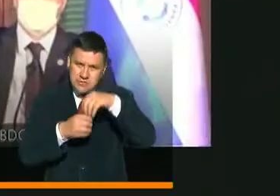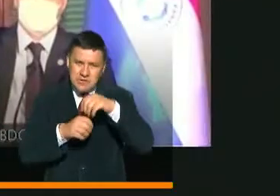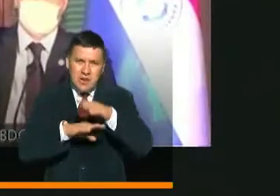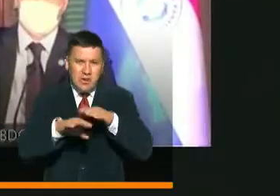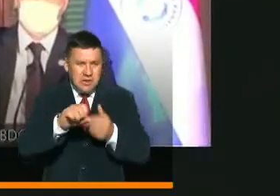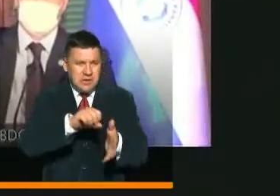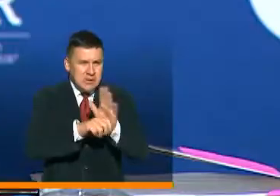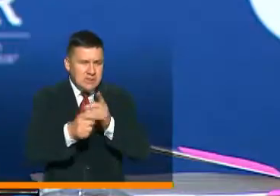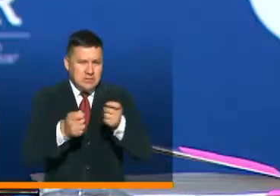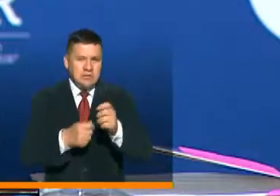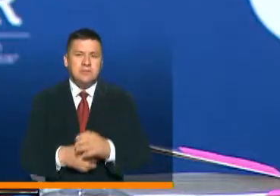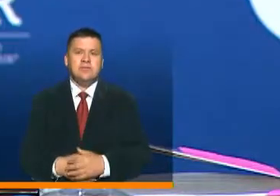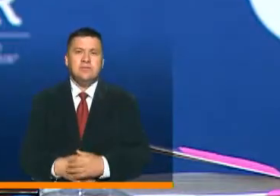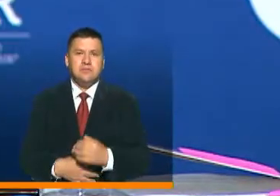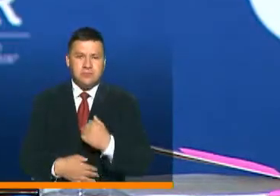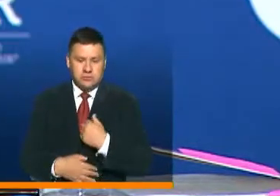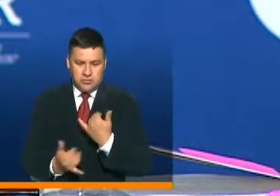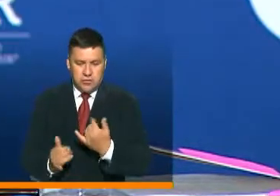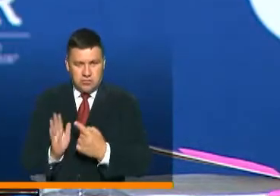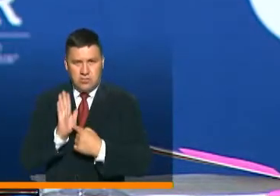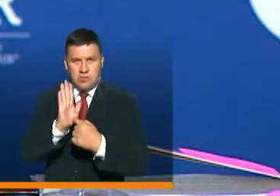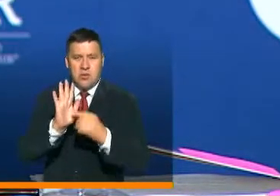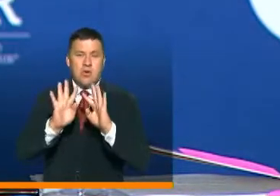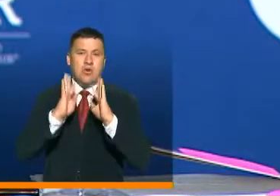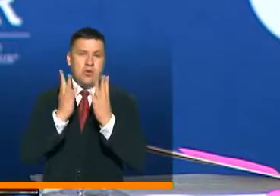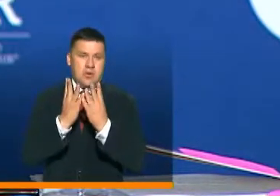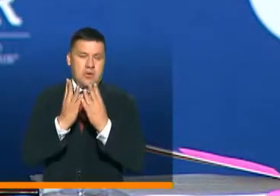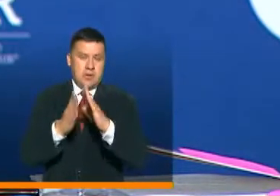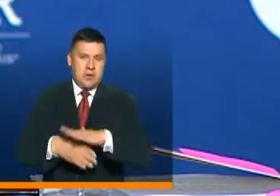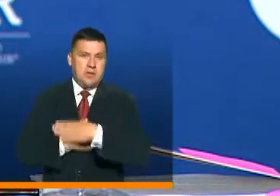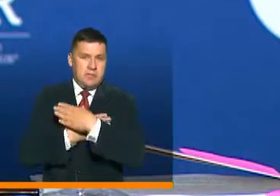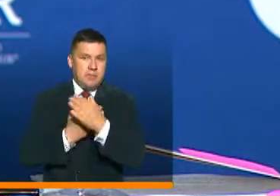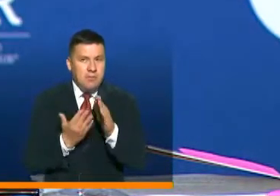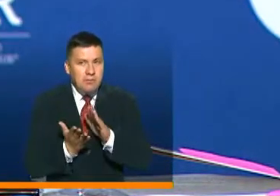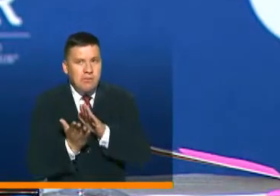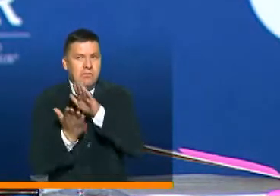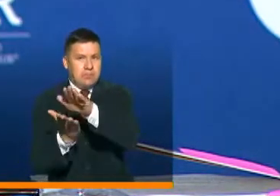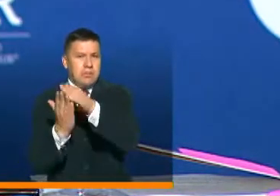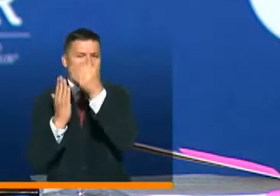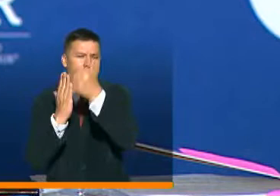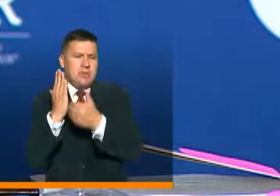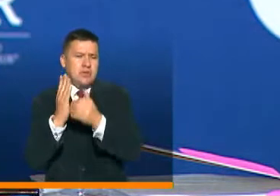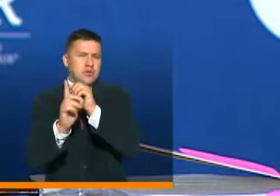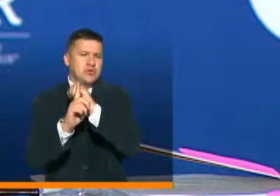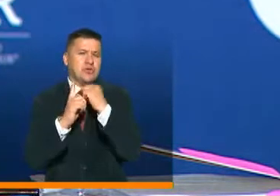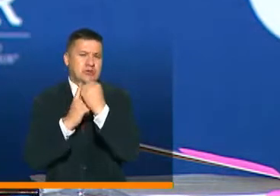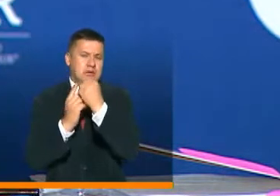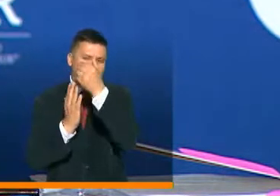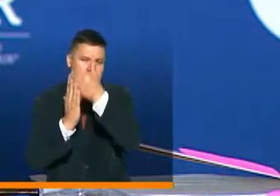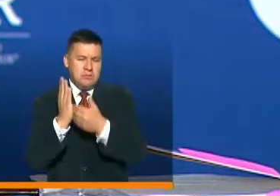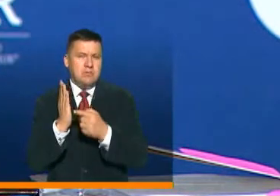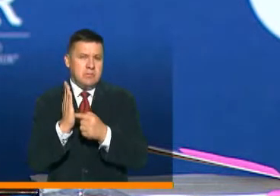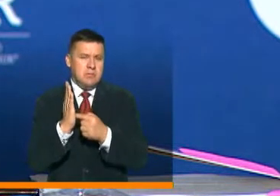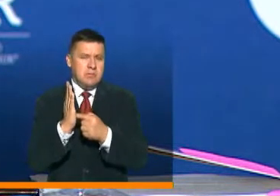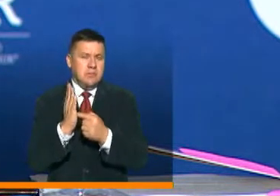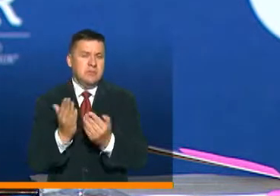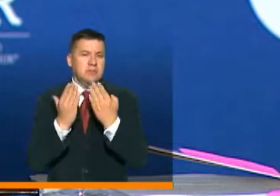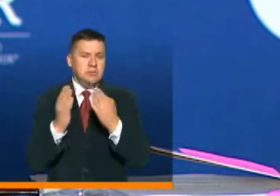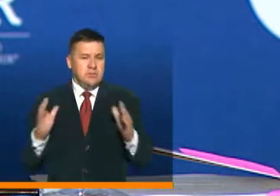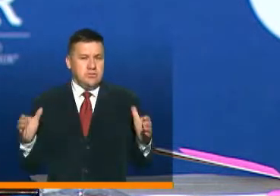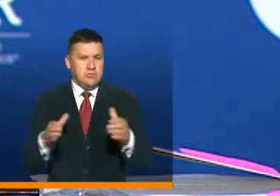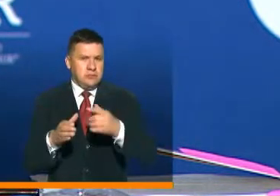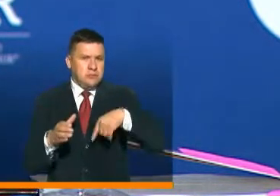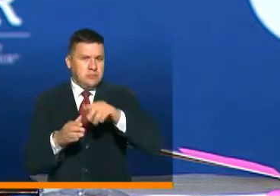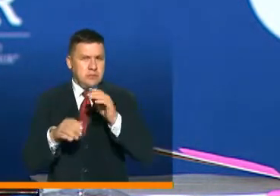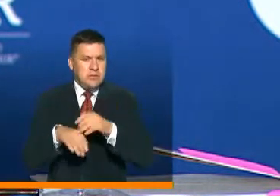de la pandemia. Por eso presentaremos al Congreso de la República de Colombia una agenda social que nos permita a